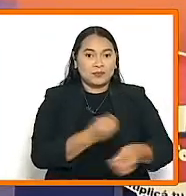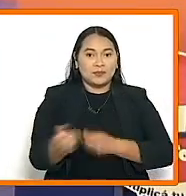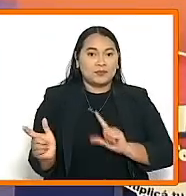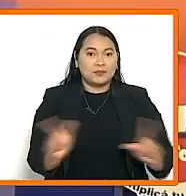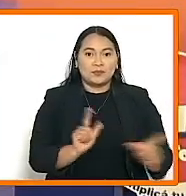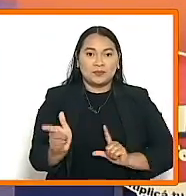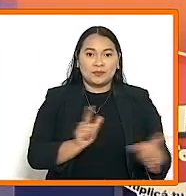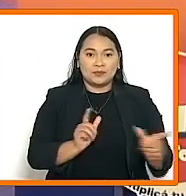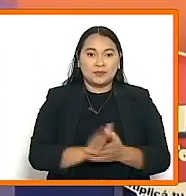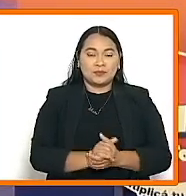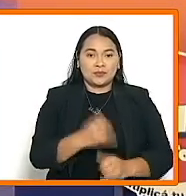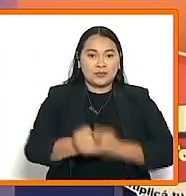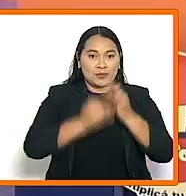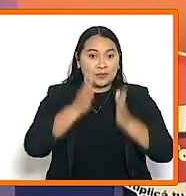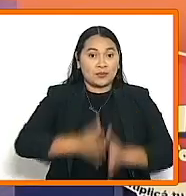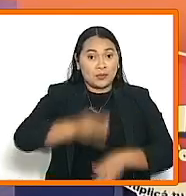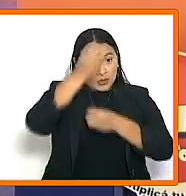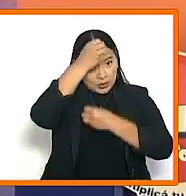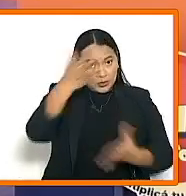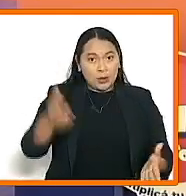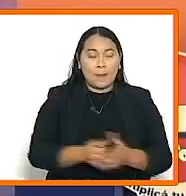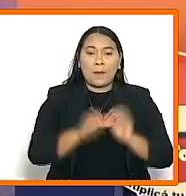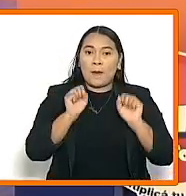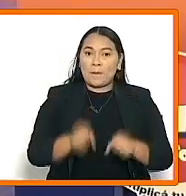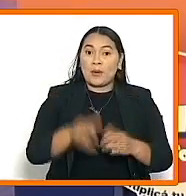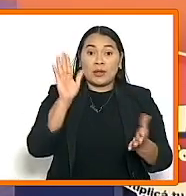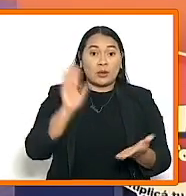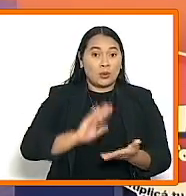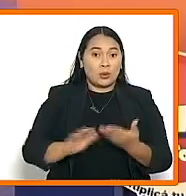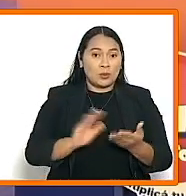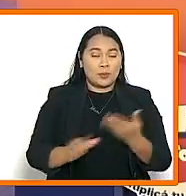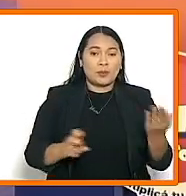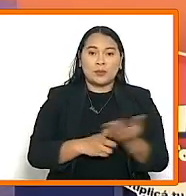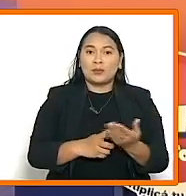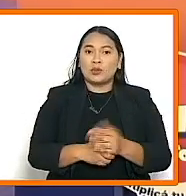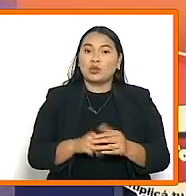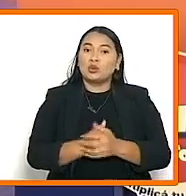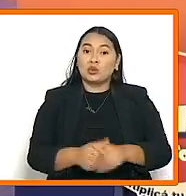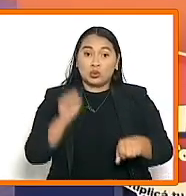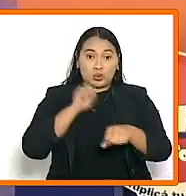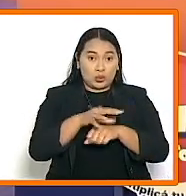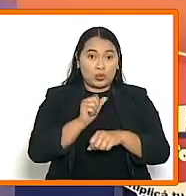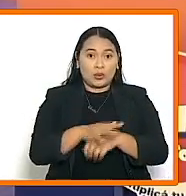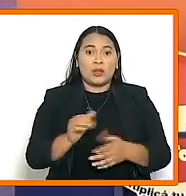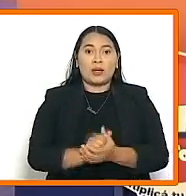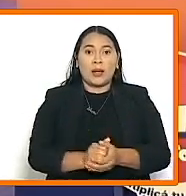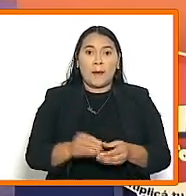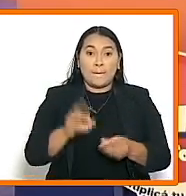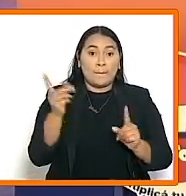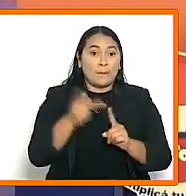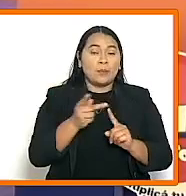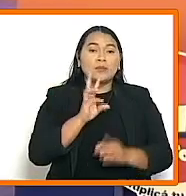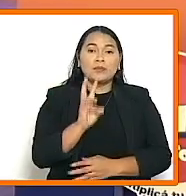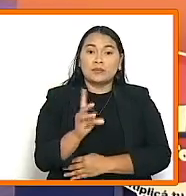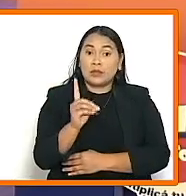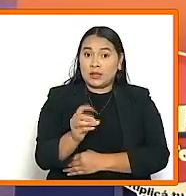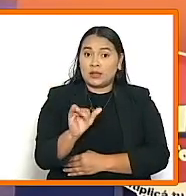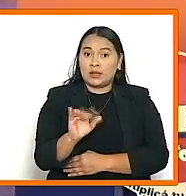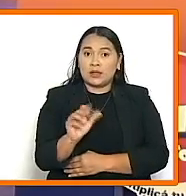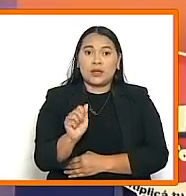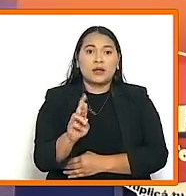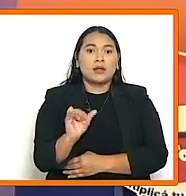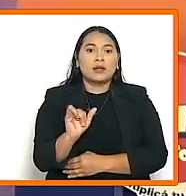incorporadas jugador Te comento que puedes jugar por medio de mensajito envía la palabra diaria al 555 con la palabra